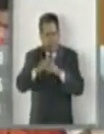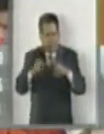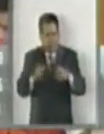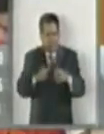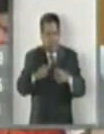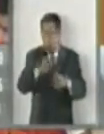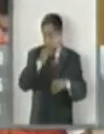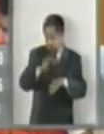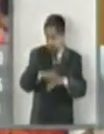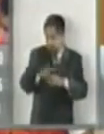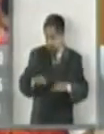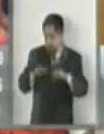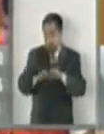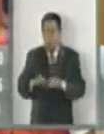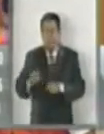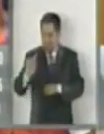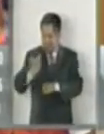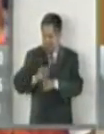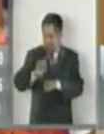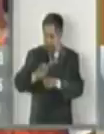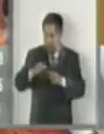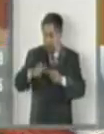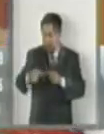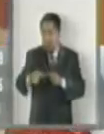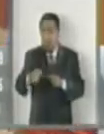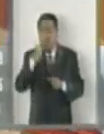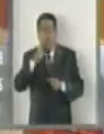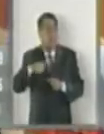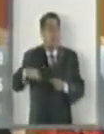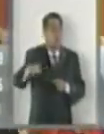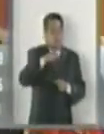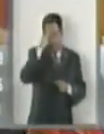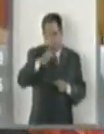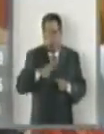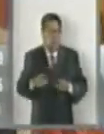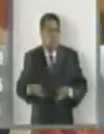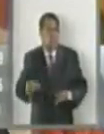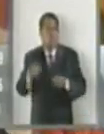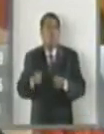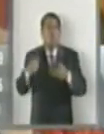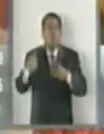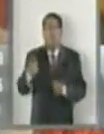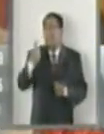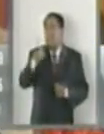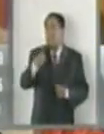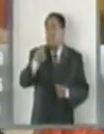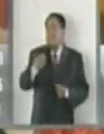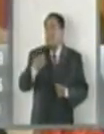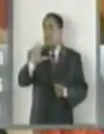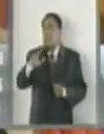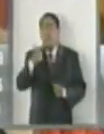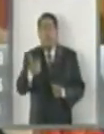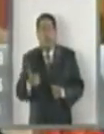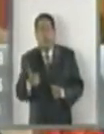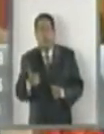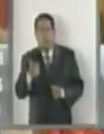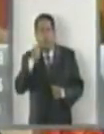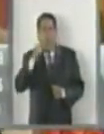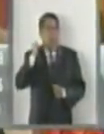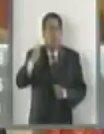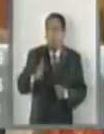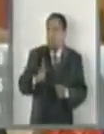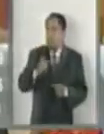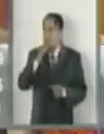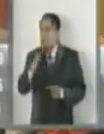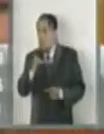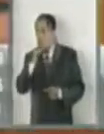dato menor, cada día los mexicanos gastan en promedio 165 pesos en algún tipo